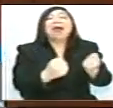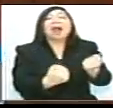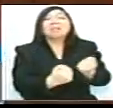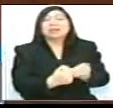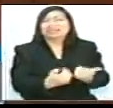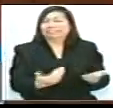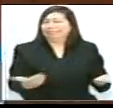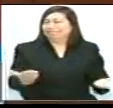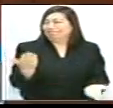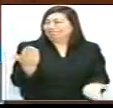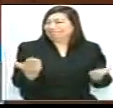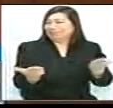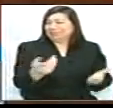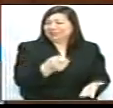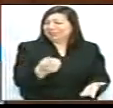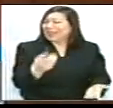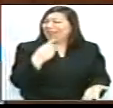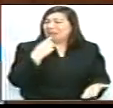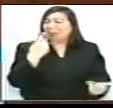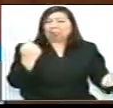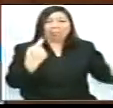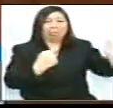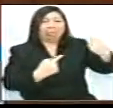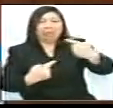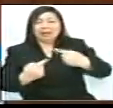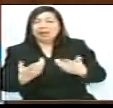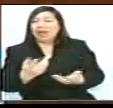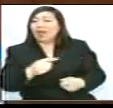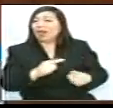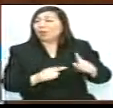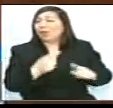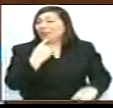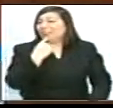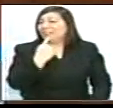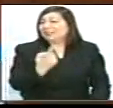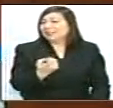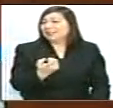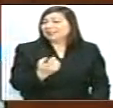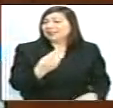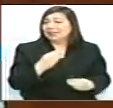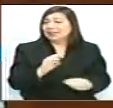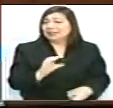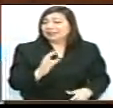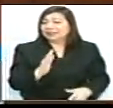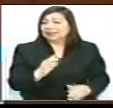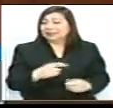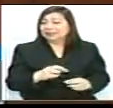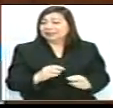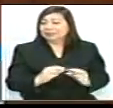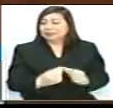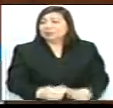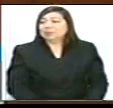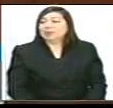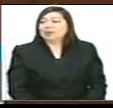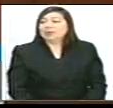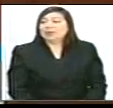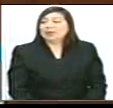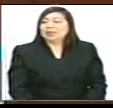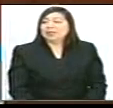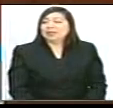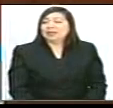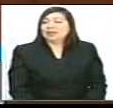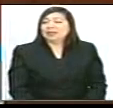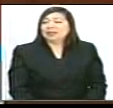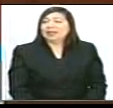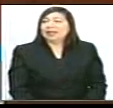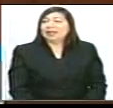todos. Esa es la gran coherencia que tienen. También algunos dicen, miembros de las 5 mini bancaditas,